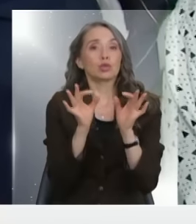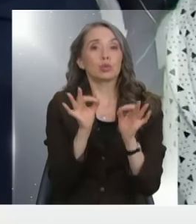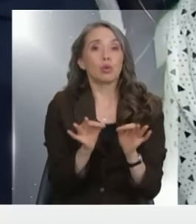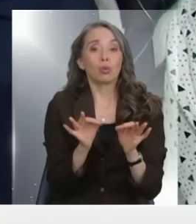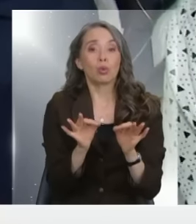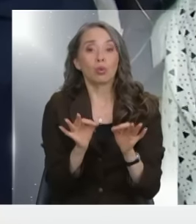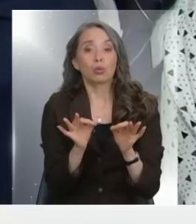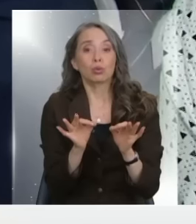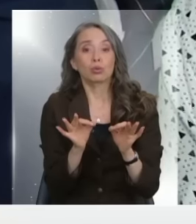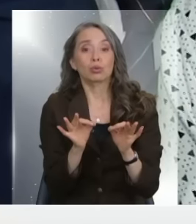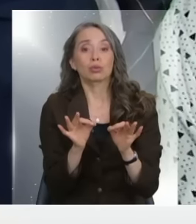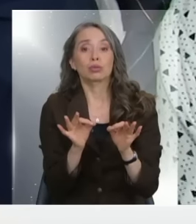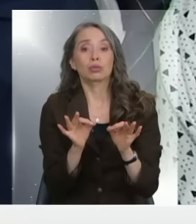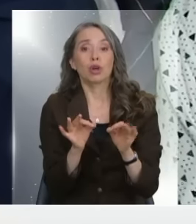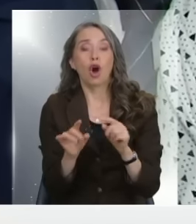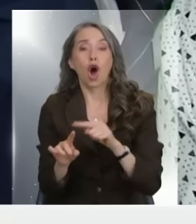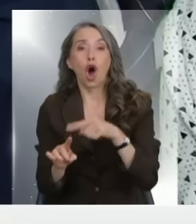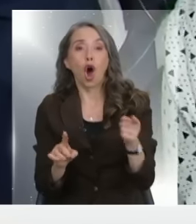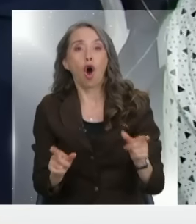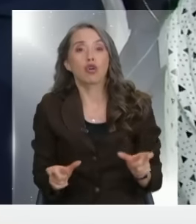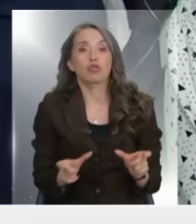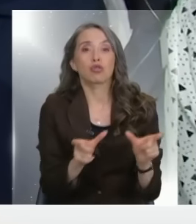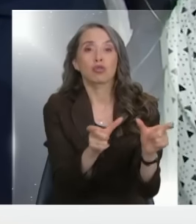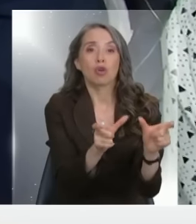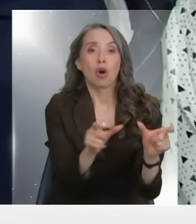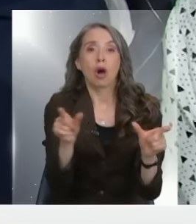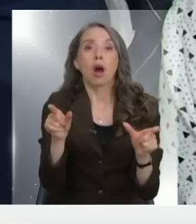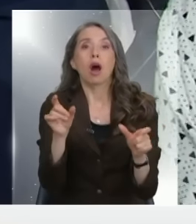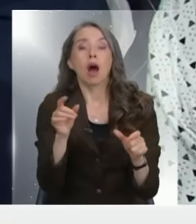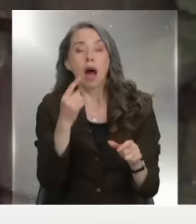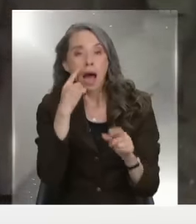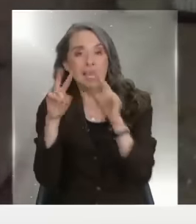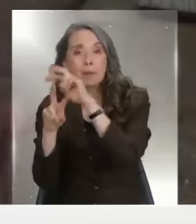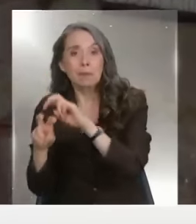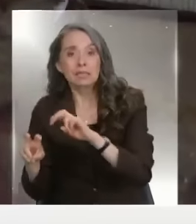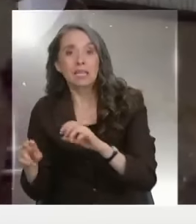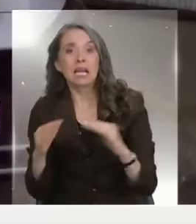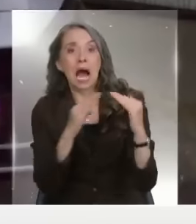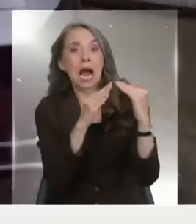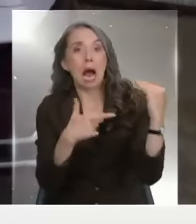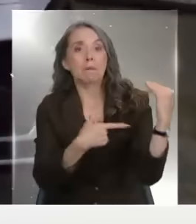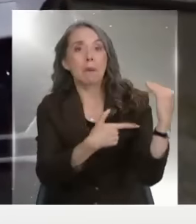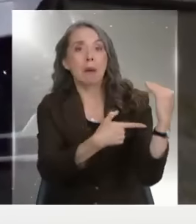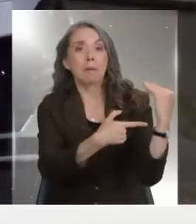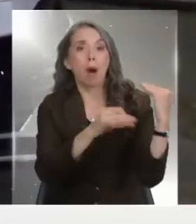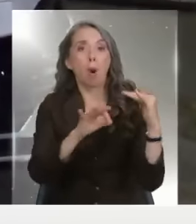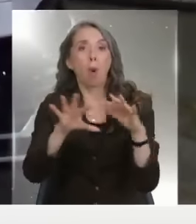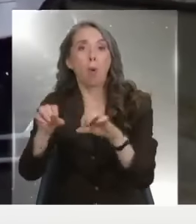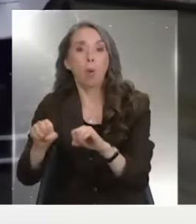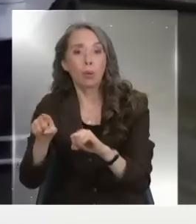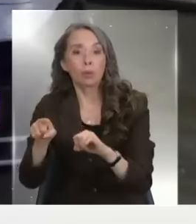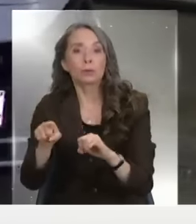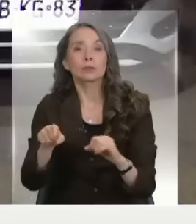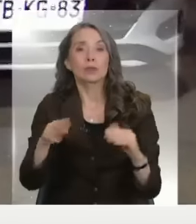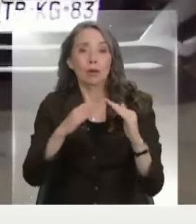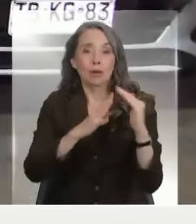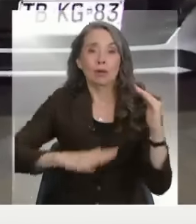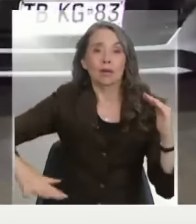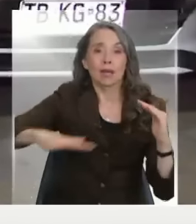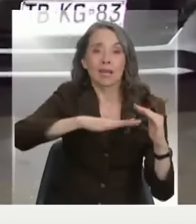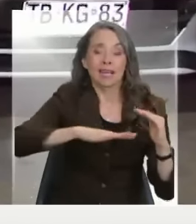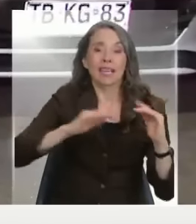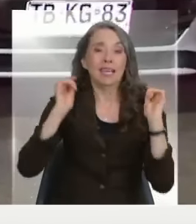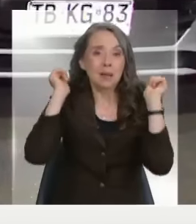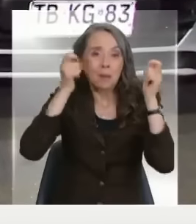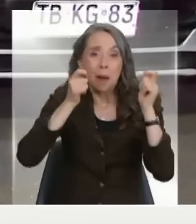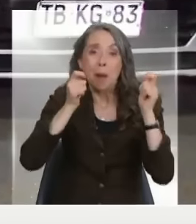se encuentran con este otro procedimiento donde se estaban efectuando disparos al interior de un domicilio. Lamentablemente, este sector de La Pintana ha sido foco de